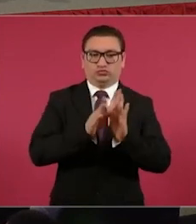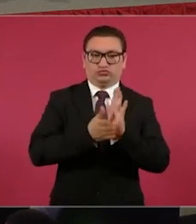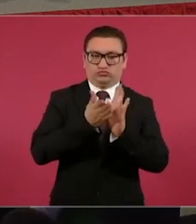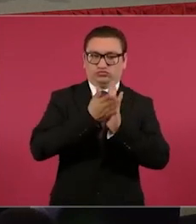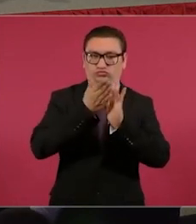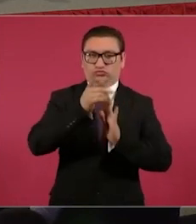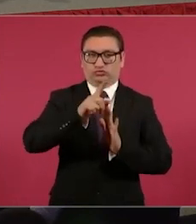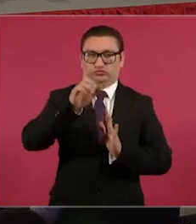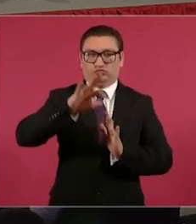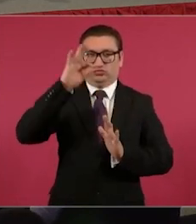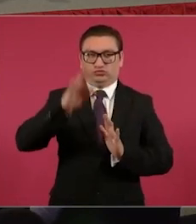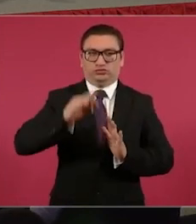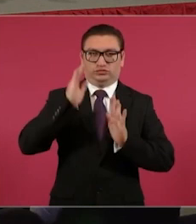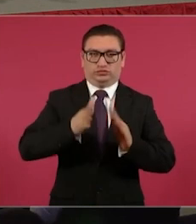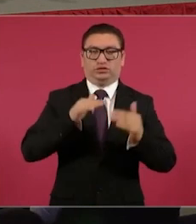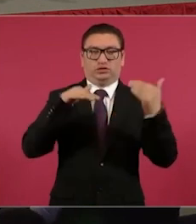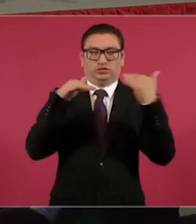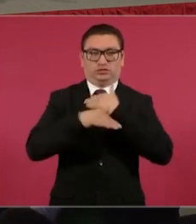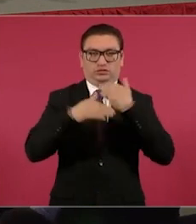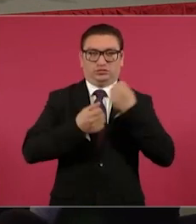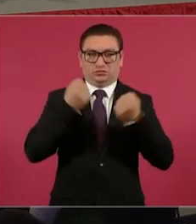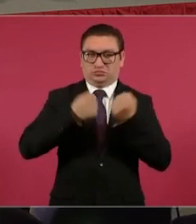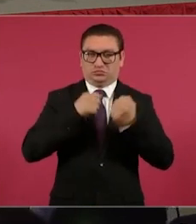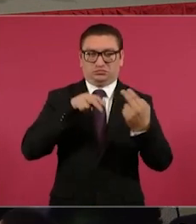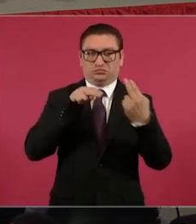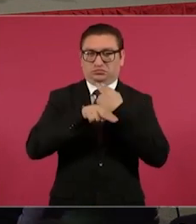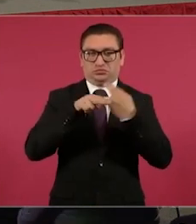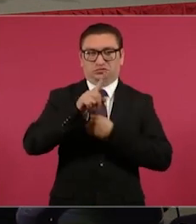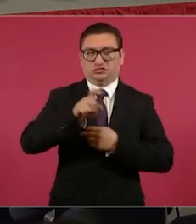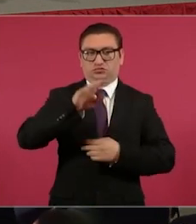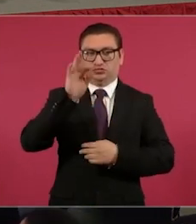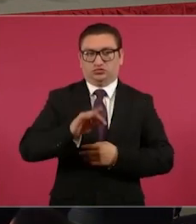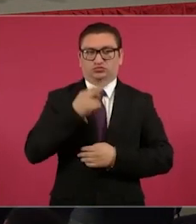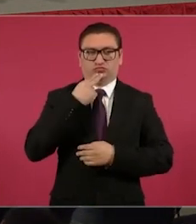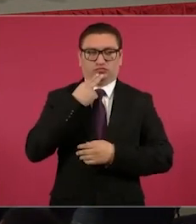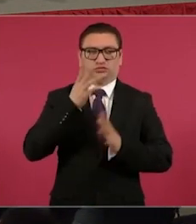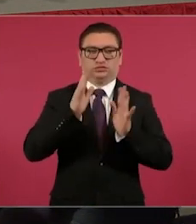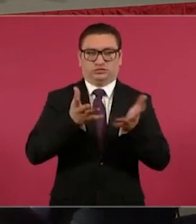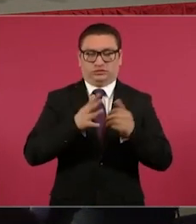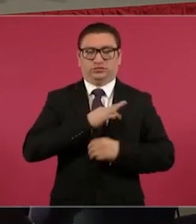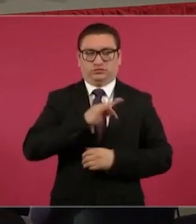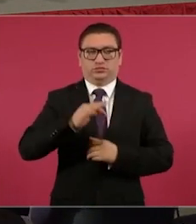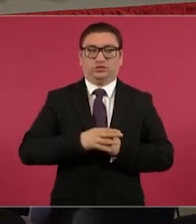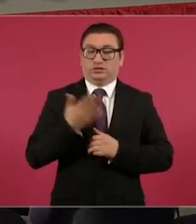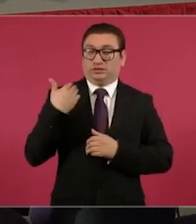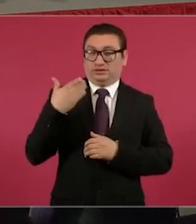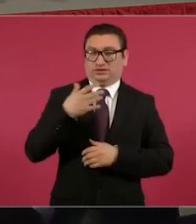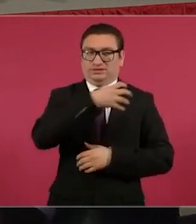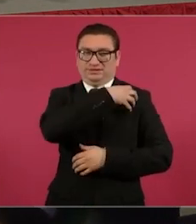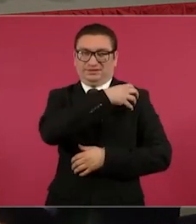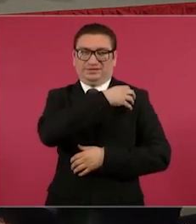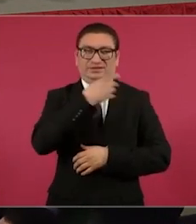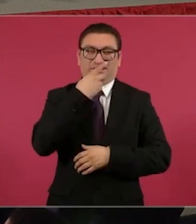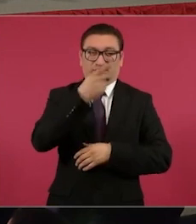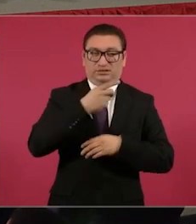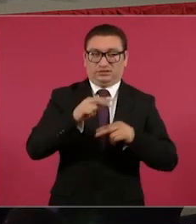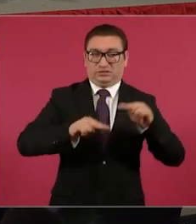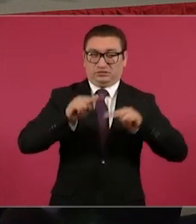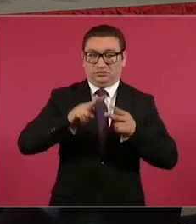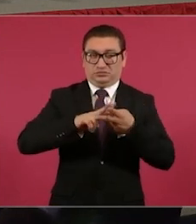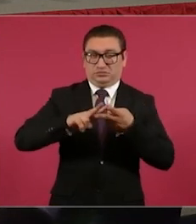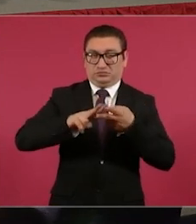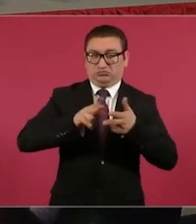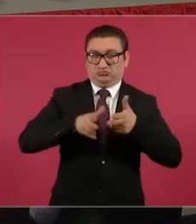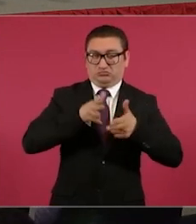100% construida, la autopista el 100% está en operación y estamos, como dijo el general Águila, nivelando y terminando